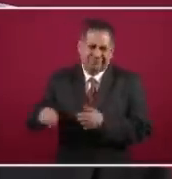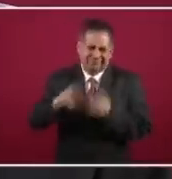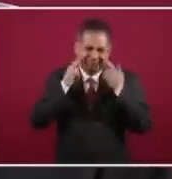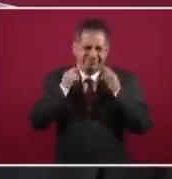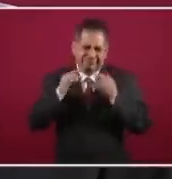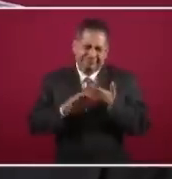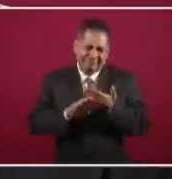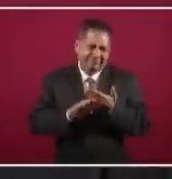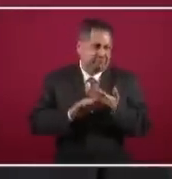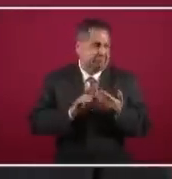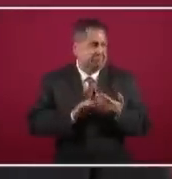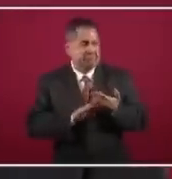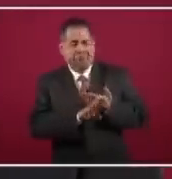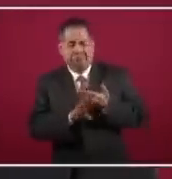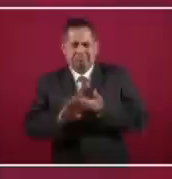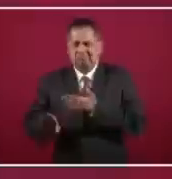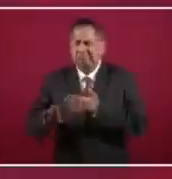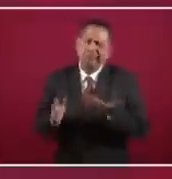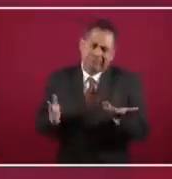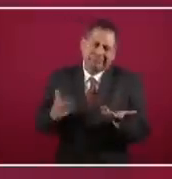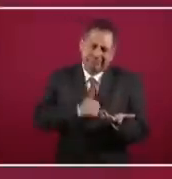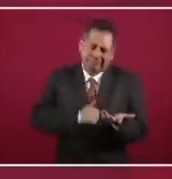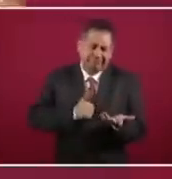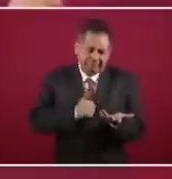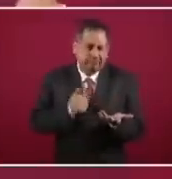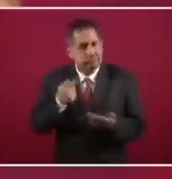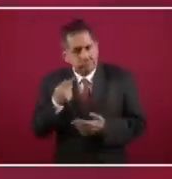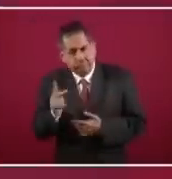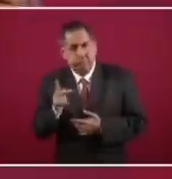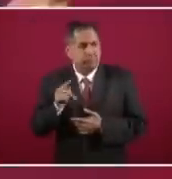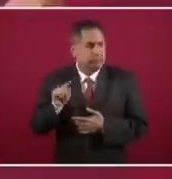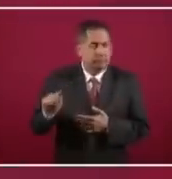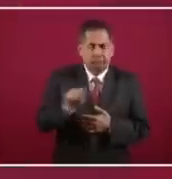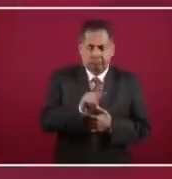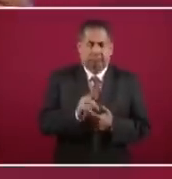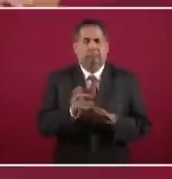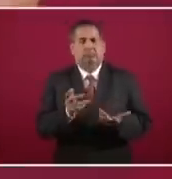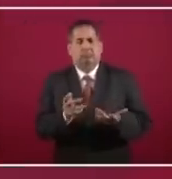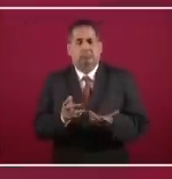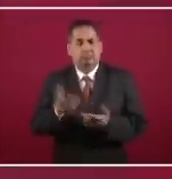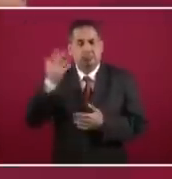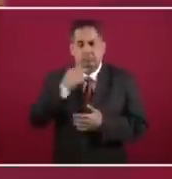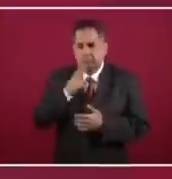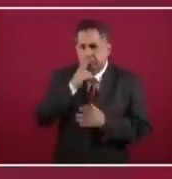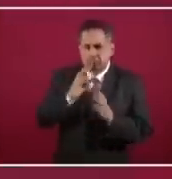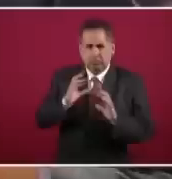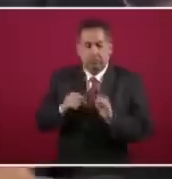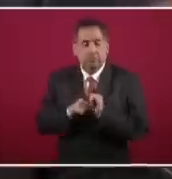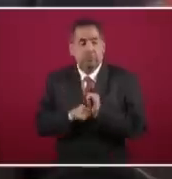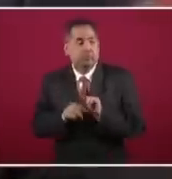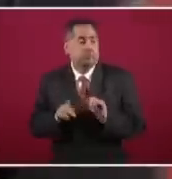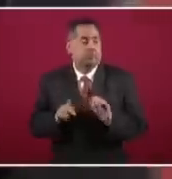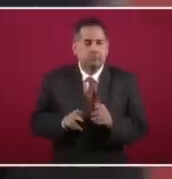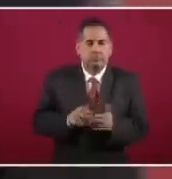país, desgraciadamente, pero se procuraba ocultar.